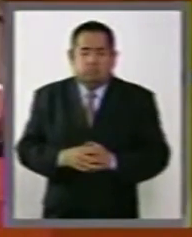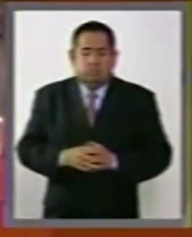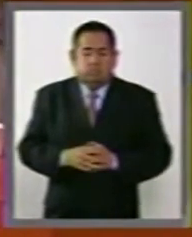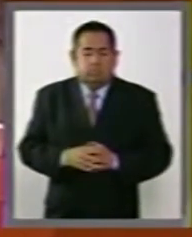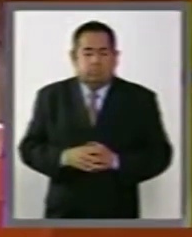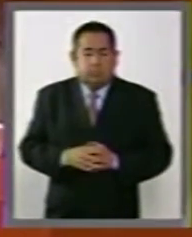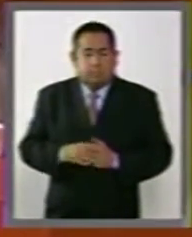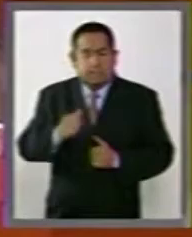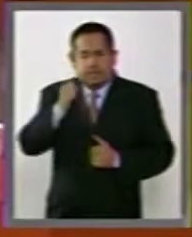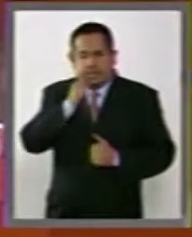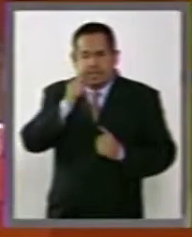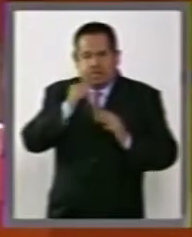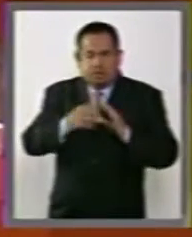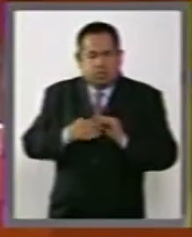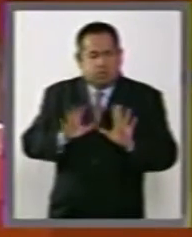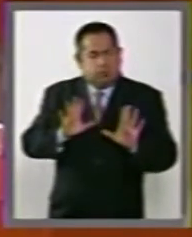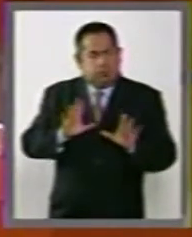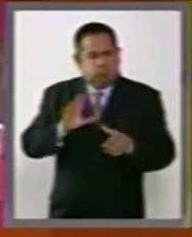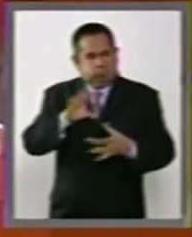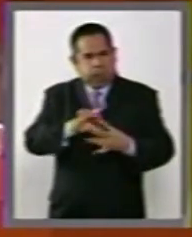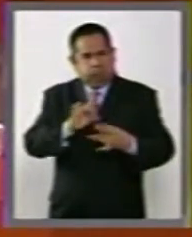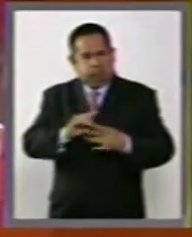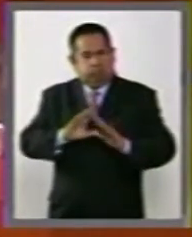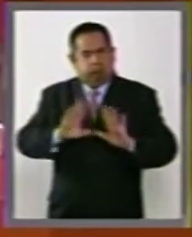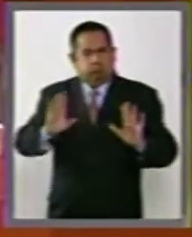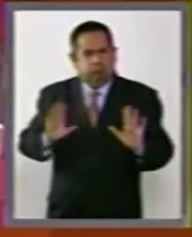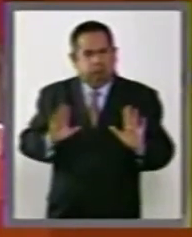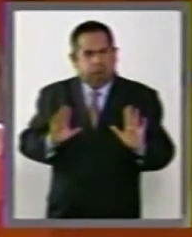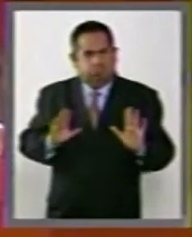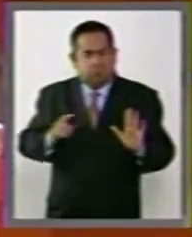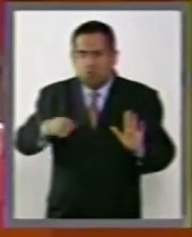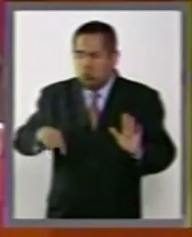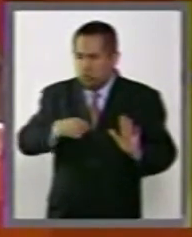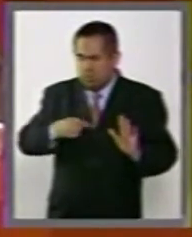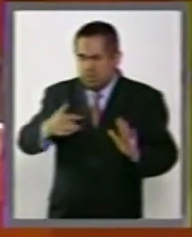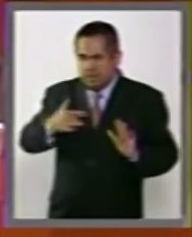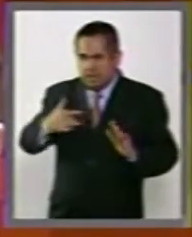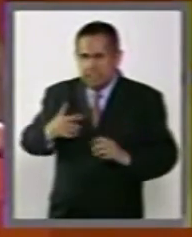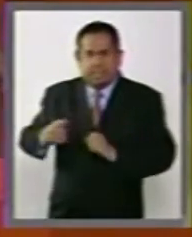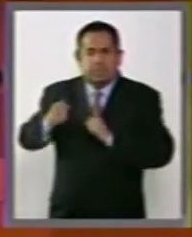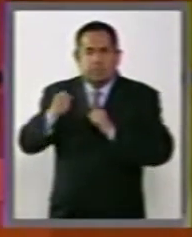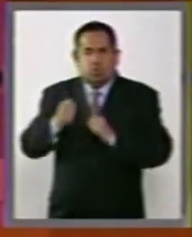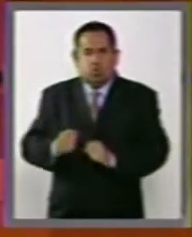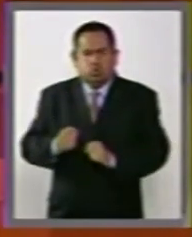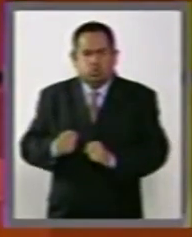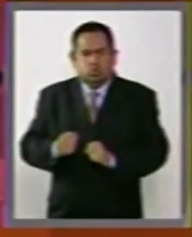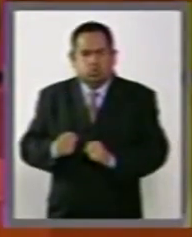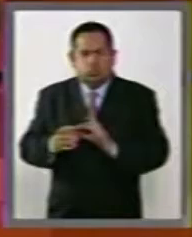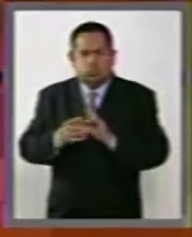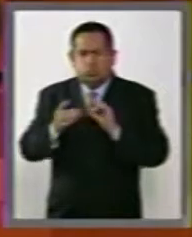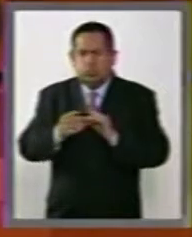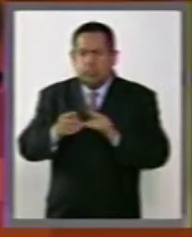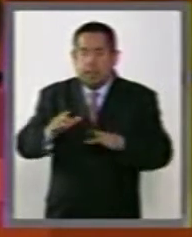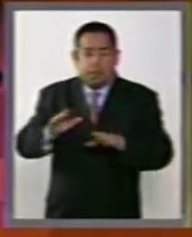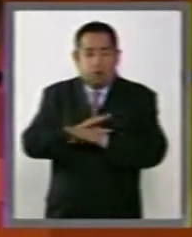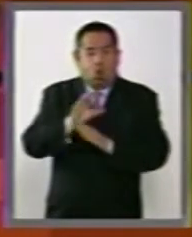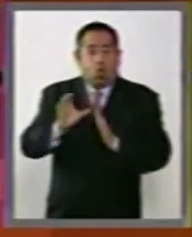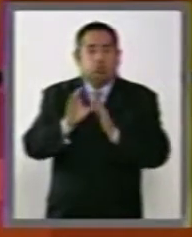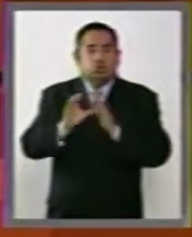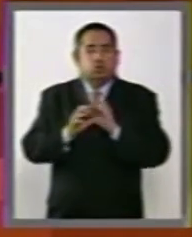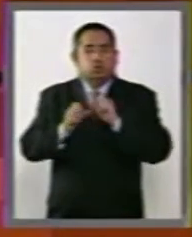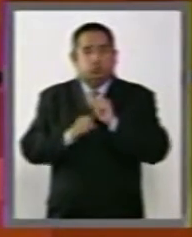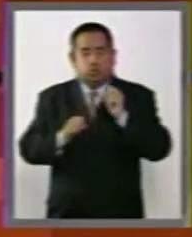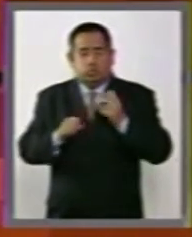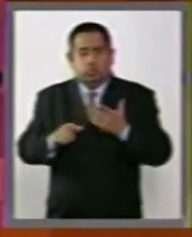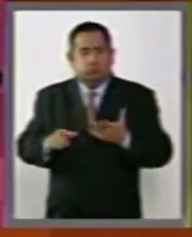Siempre marcamos nuestra posición porque estamos convencidos de que desde la reforma constitucional que se